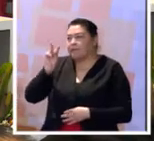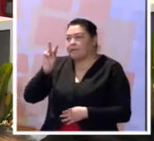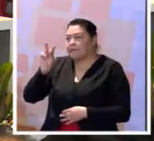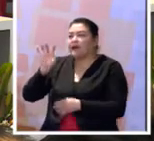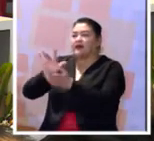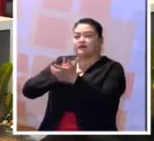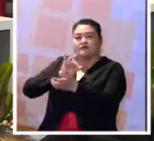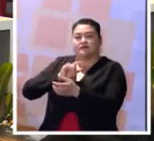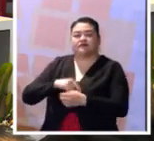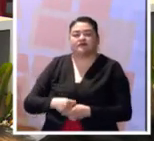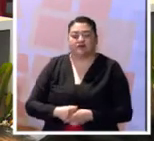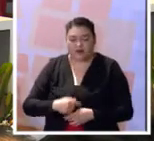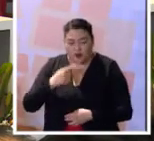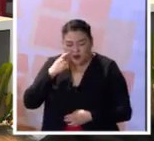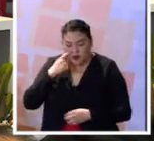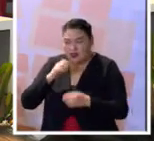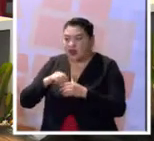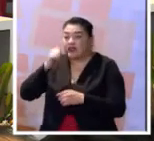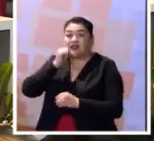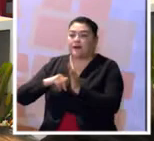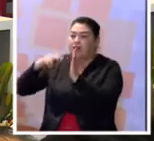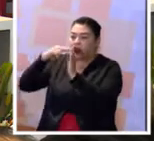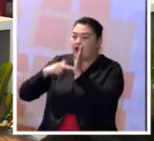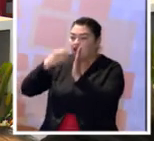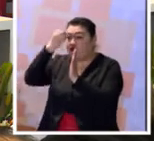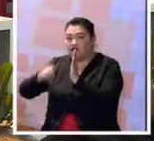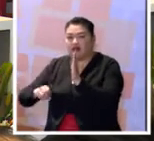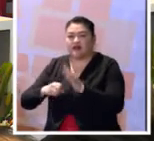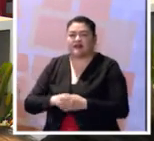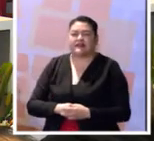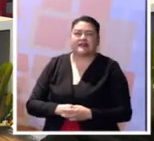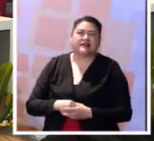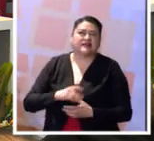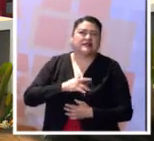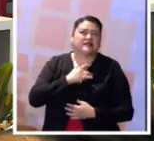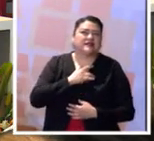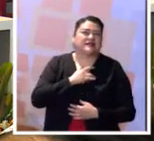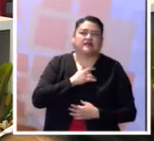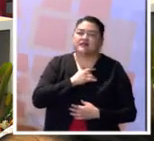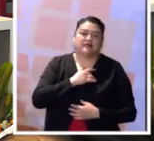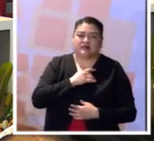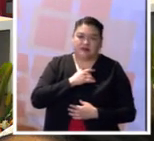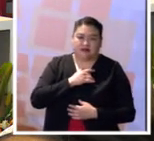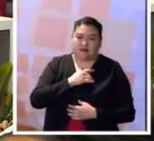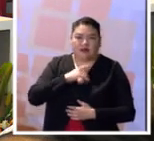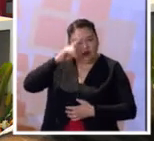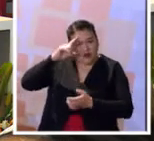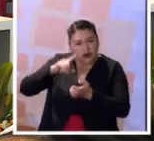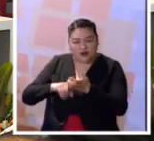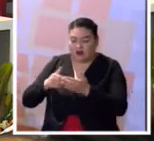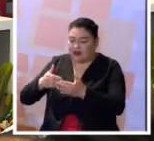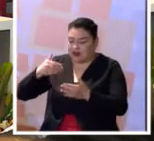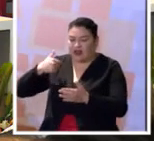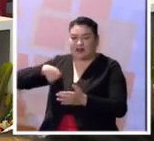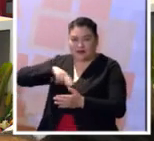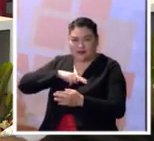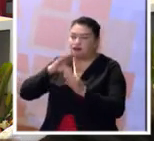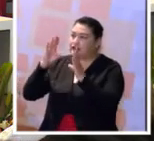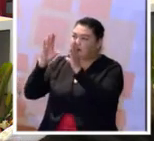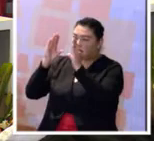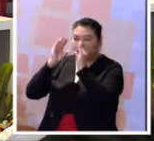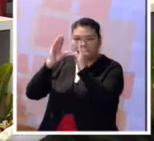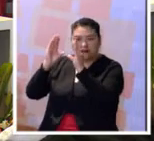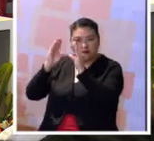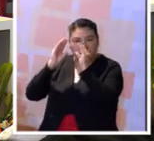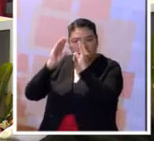Yo creo que no puede ser un prerequisito. Yo creo que forma parte de nuestra conformación y de nuestra educación.